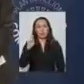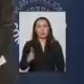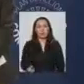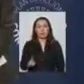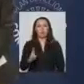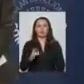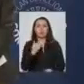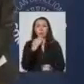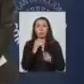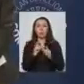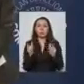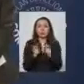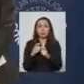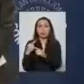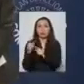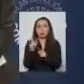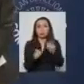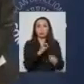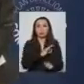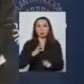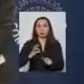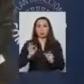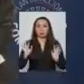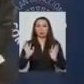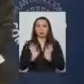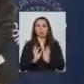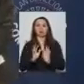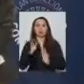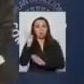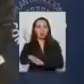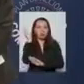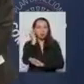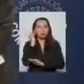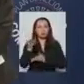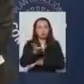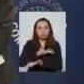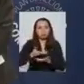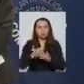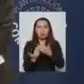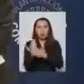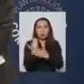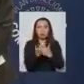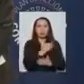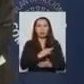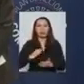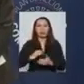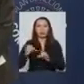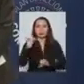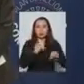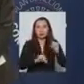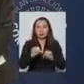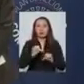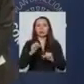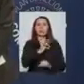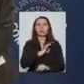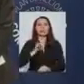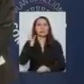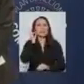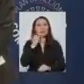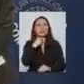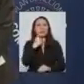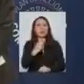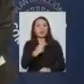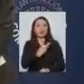Le voy a recetar una medicina. Mire usted, se va a ir a la farmacia y va a pedir que le den